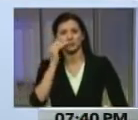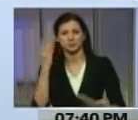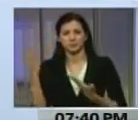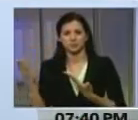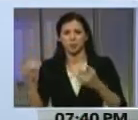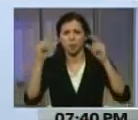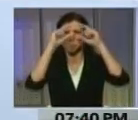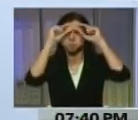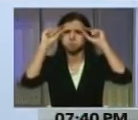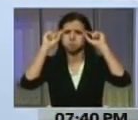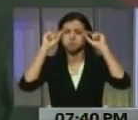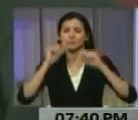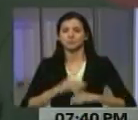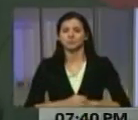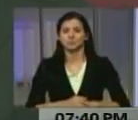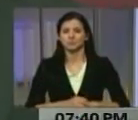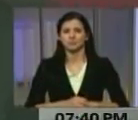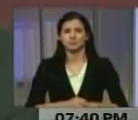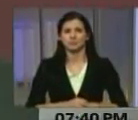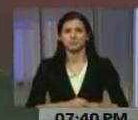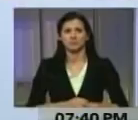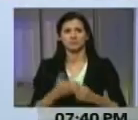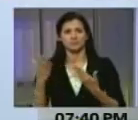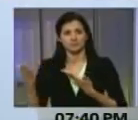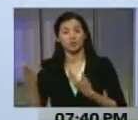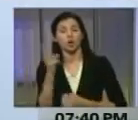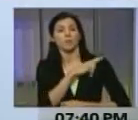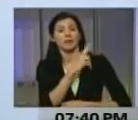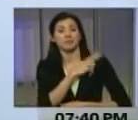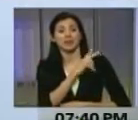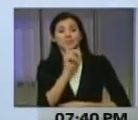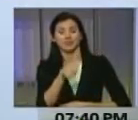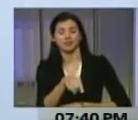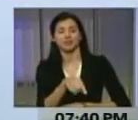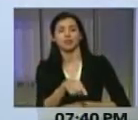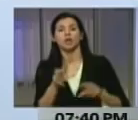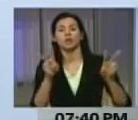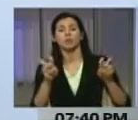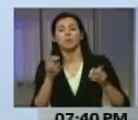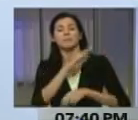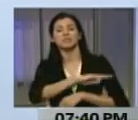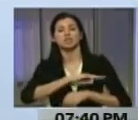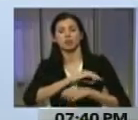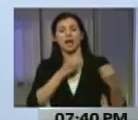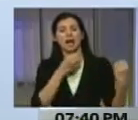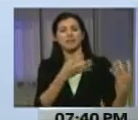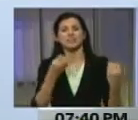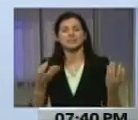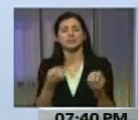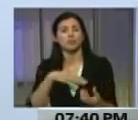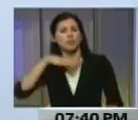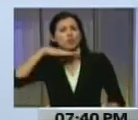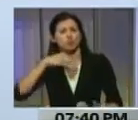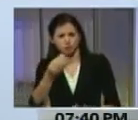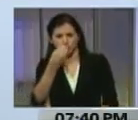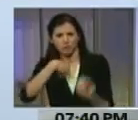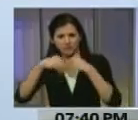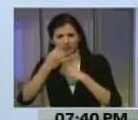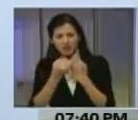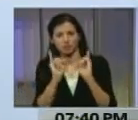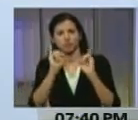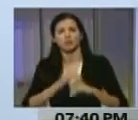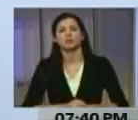Vladimir Padrino López, comandante de la gran misión Abastecimiento Soberano. Y está el jefe del Estado Mayor del